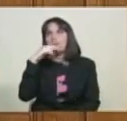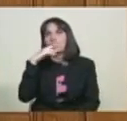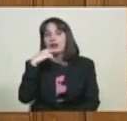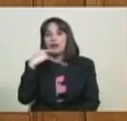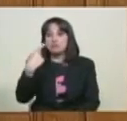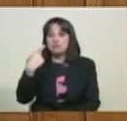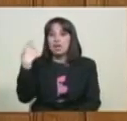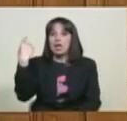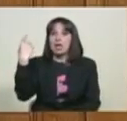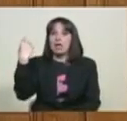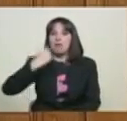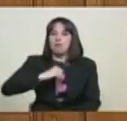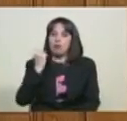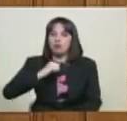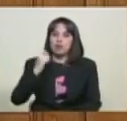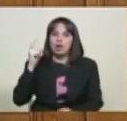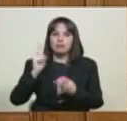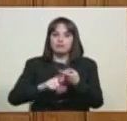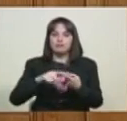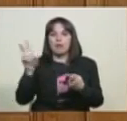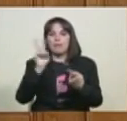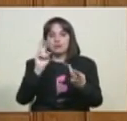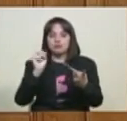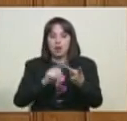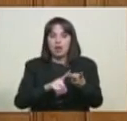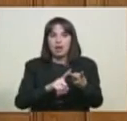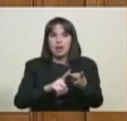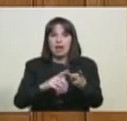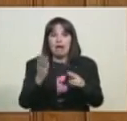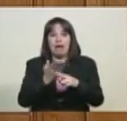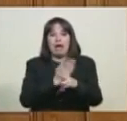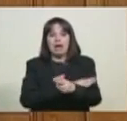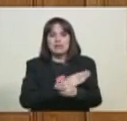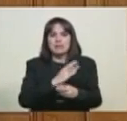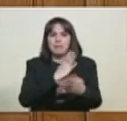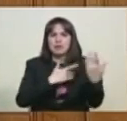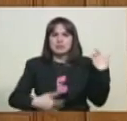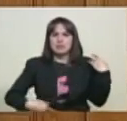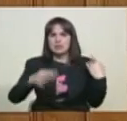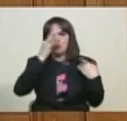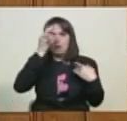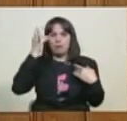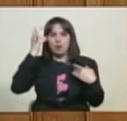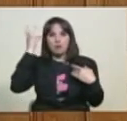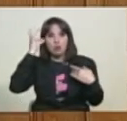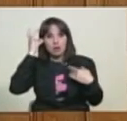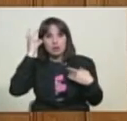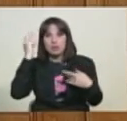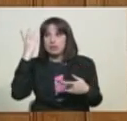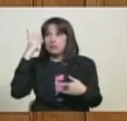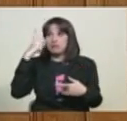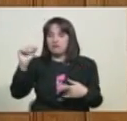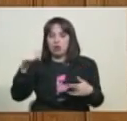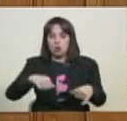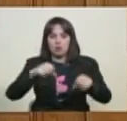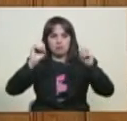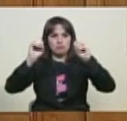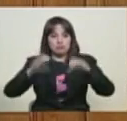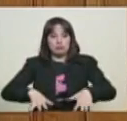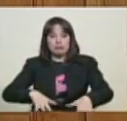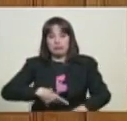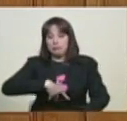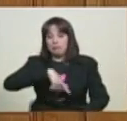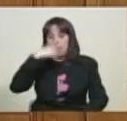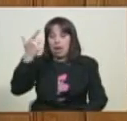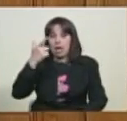en Bogotá, dieron el expresidente Juan Manuel Santos, que se fue el día de hoy de la presidencia con más pena